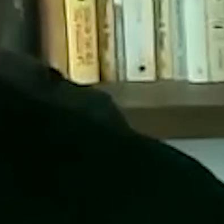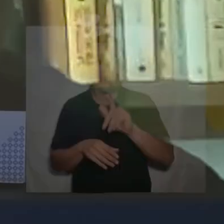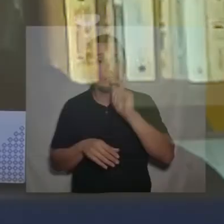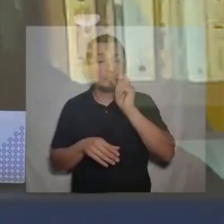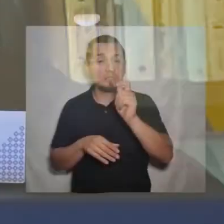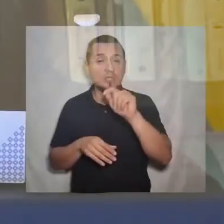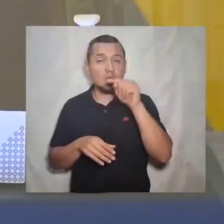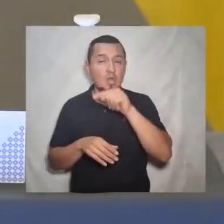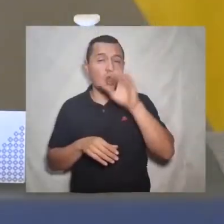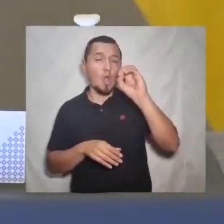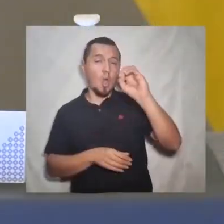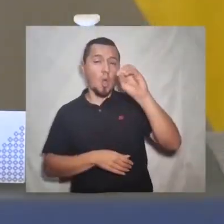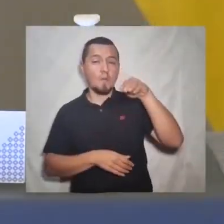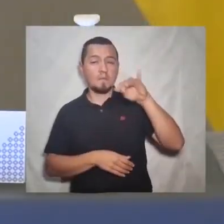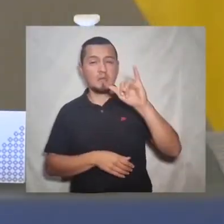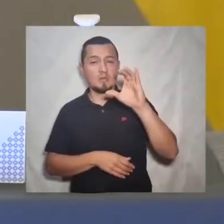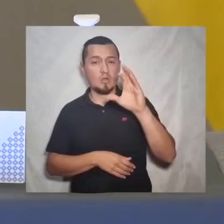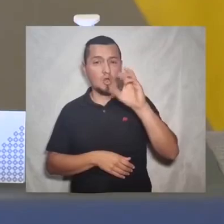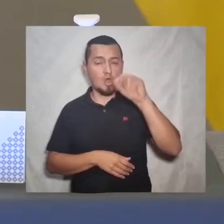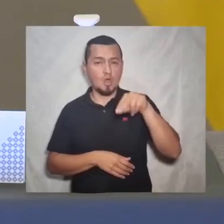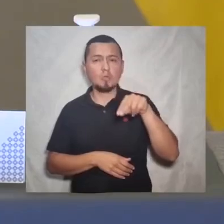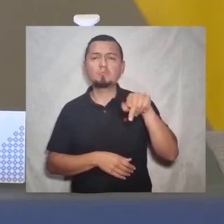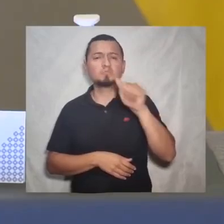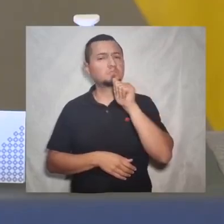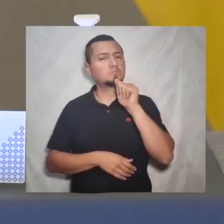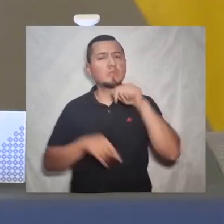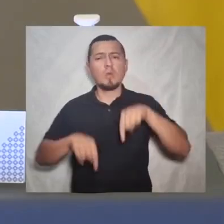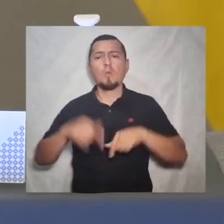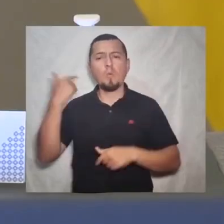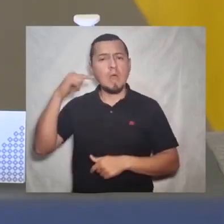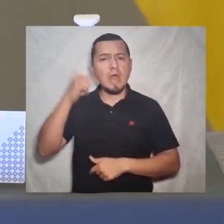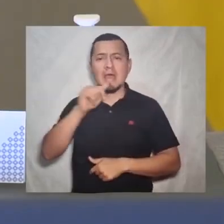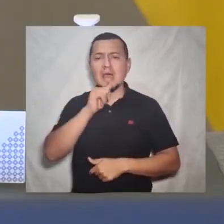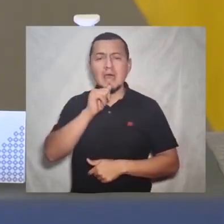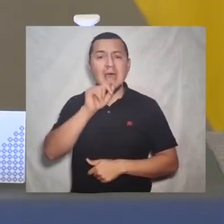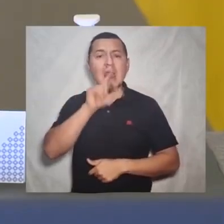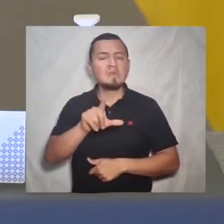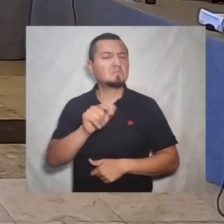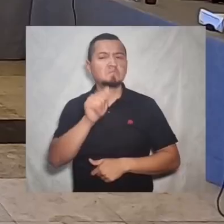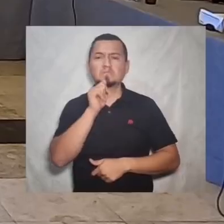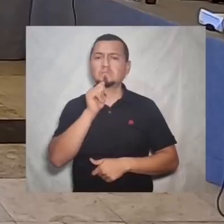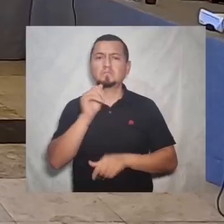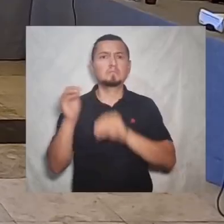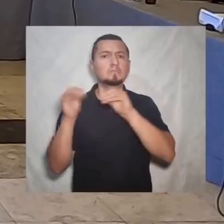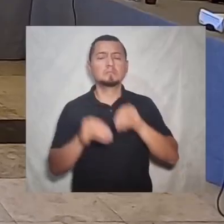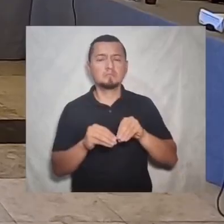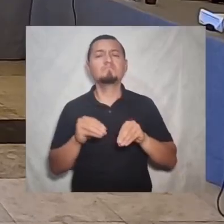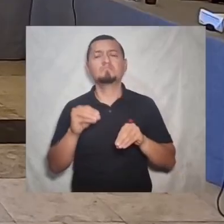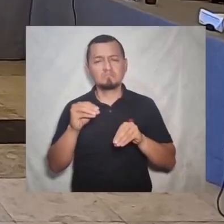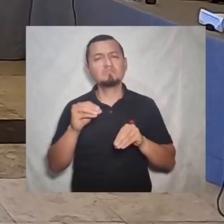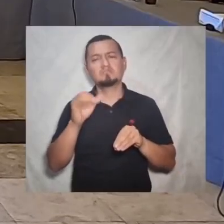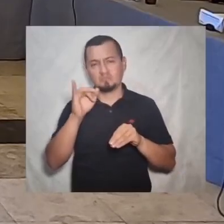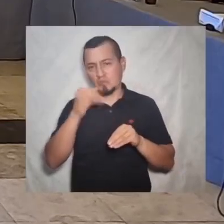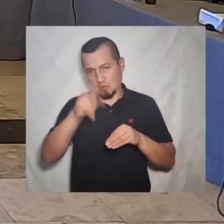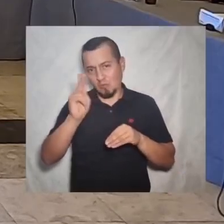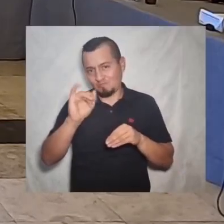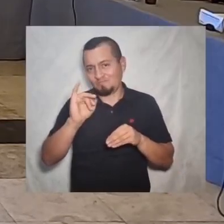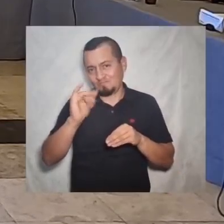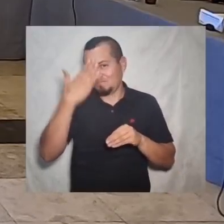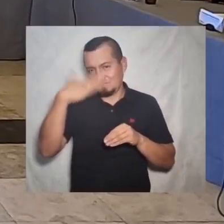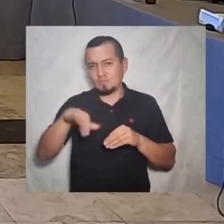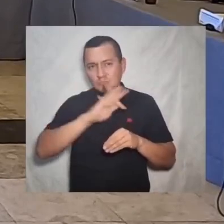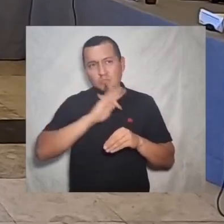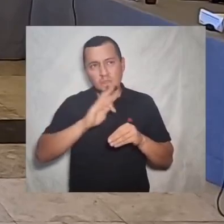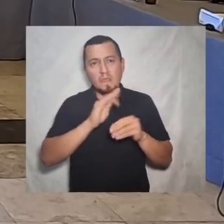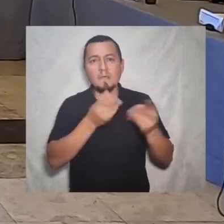Alfaro. Una consulta fiscal que tuvo un costo de 29 millones de pesos, que jurídicamente era innecesaria y